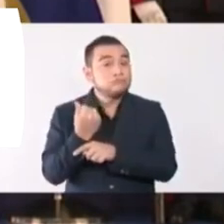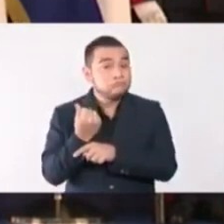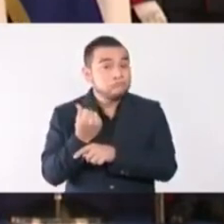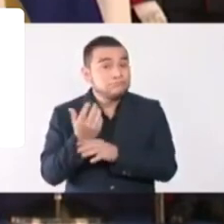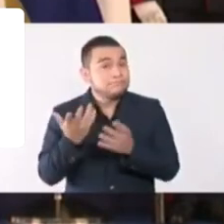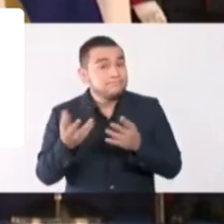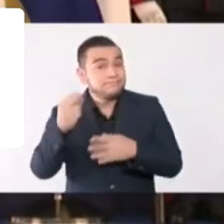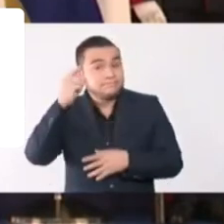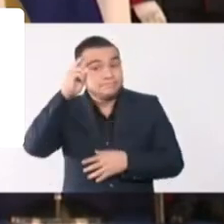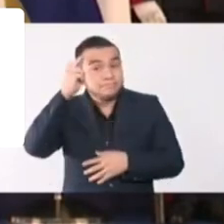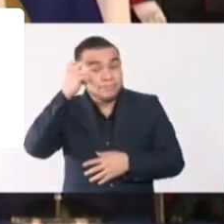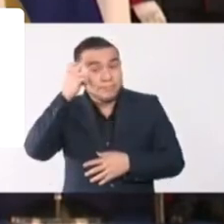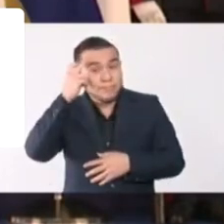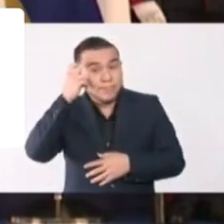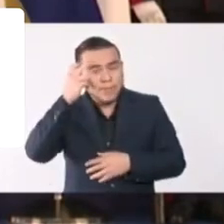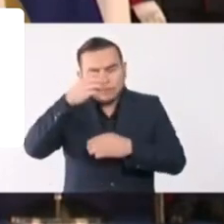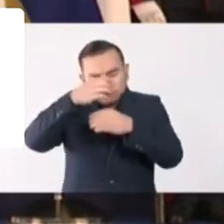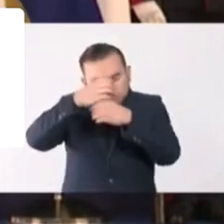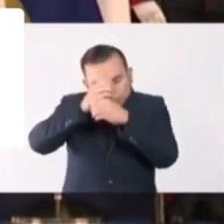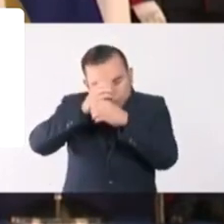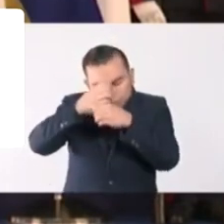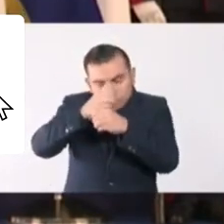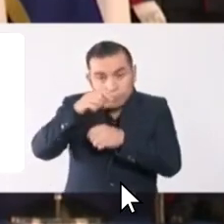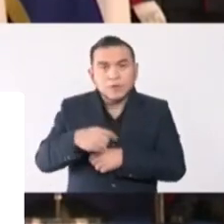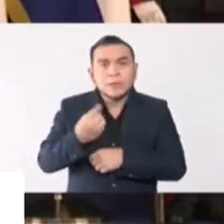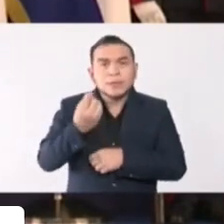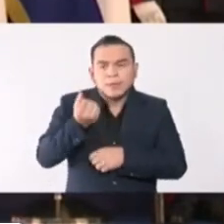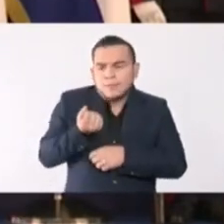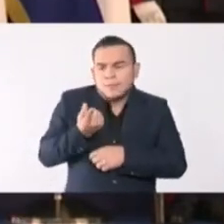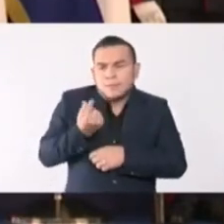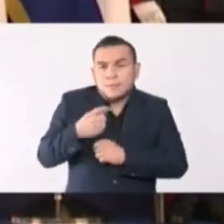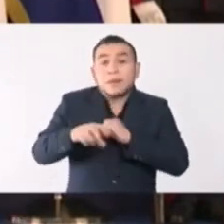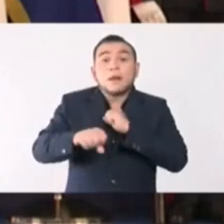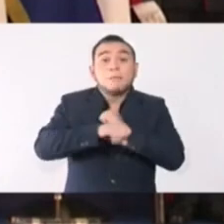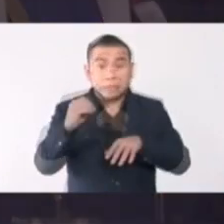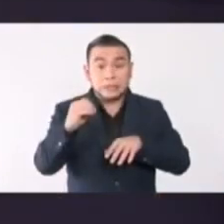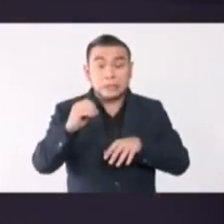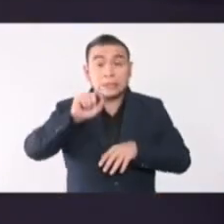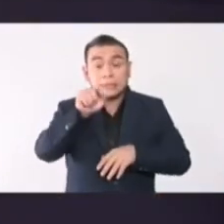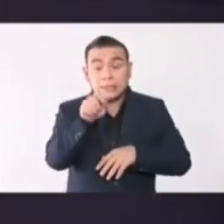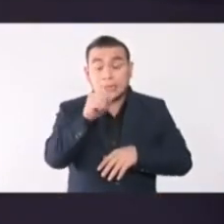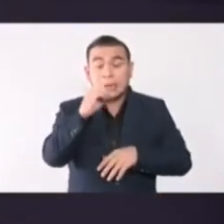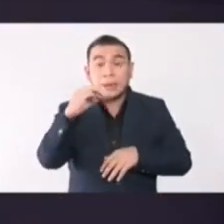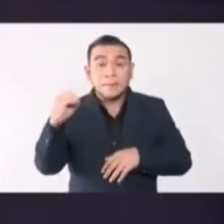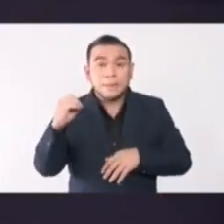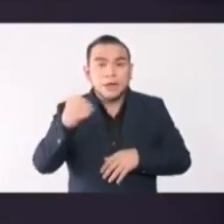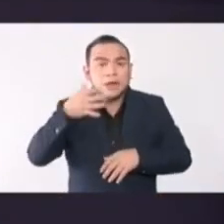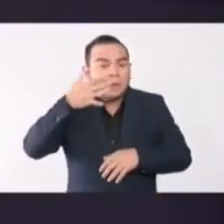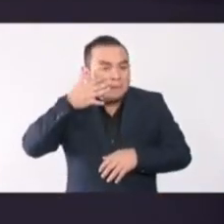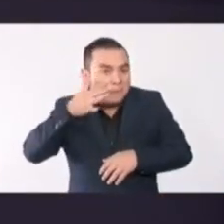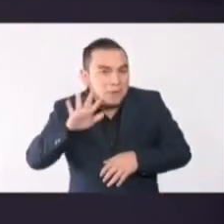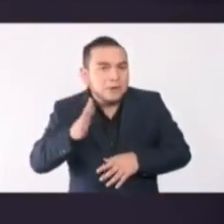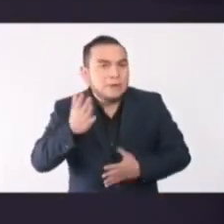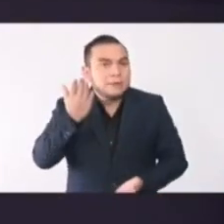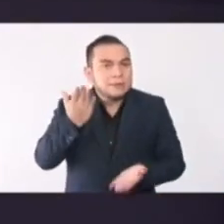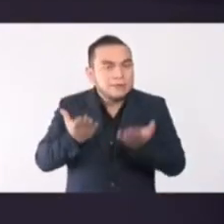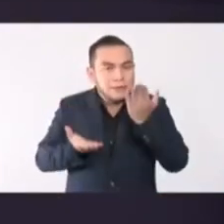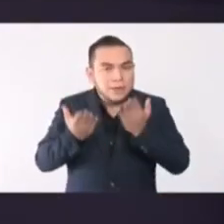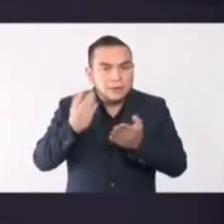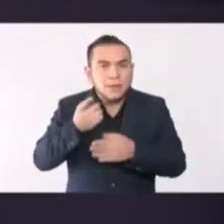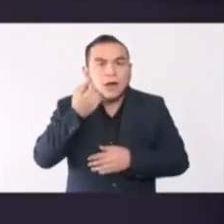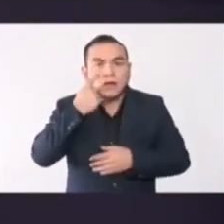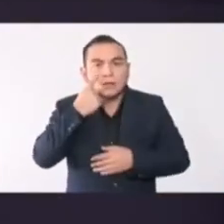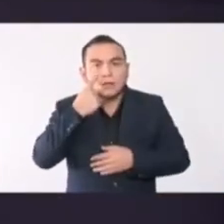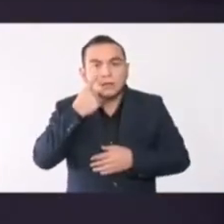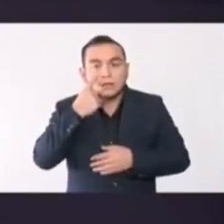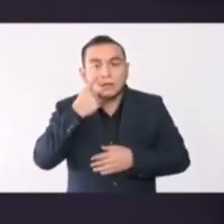Pero este laboratorio, que creo que Fue en tuvo cadena la cara nacional más de este 25 sinistra, de noviembre, cuando el es entre las presidente dos de la fechas, El República, Salvador, Nayib Estados Unidos,